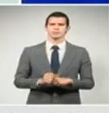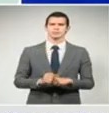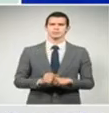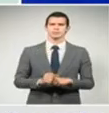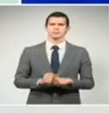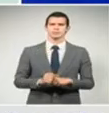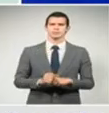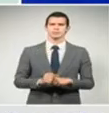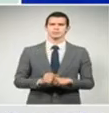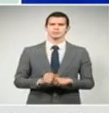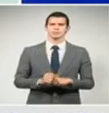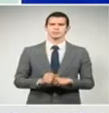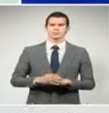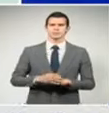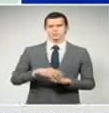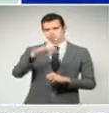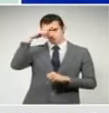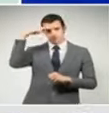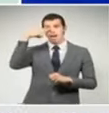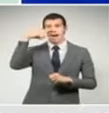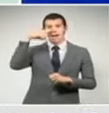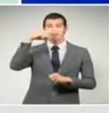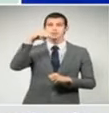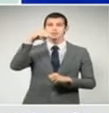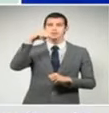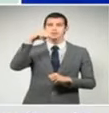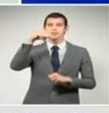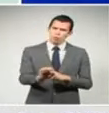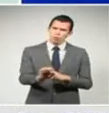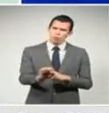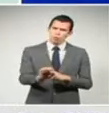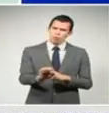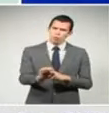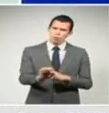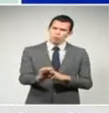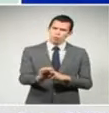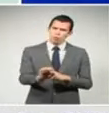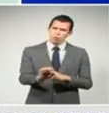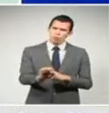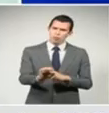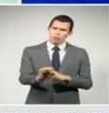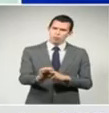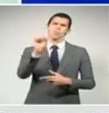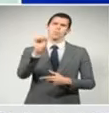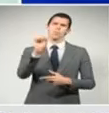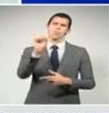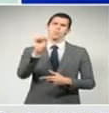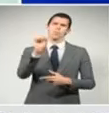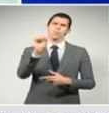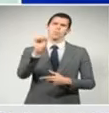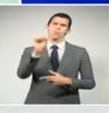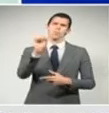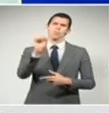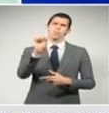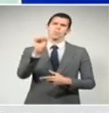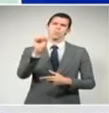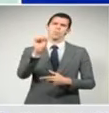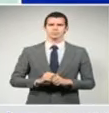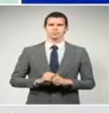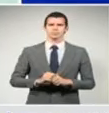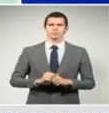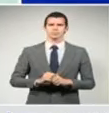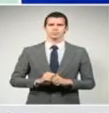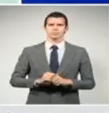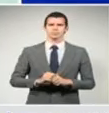Sur, con 4 cada uno en el día de ayer. Y el municipio especial Isla de la Juventud